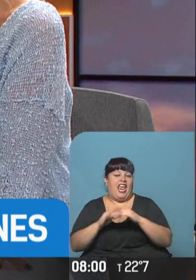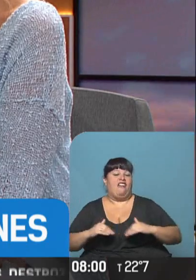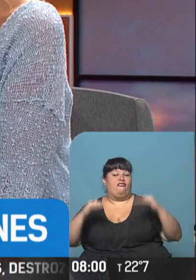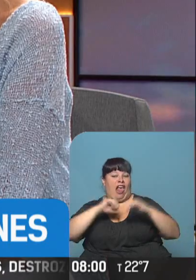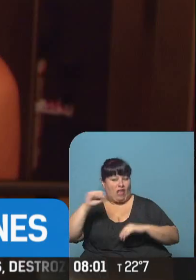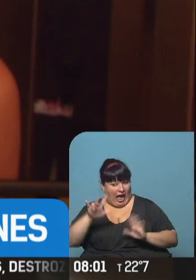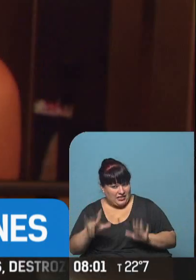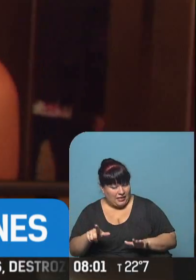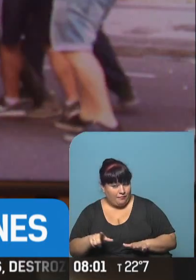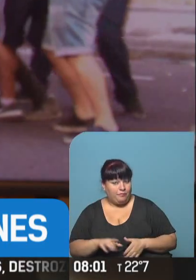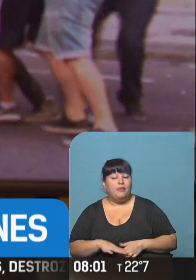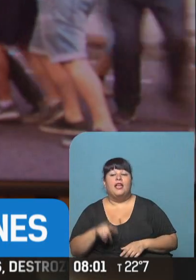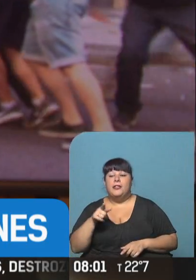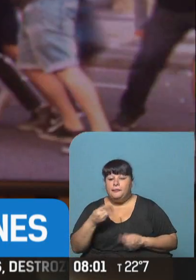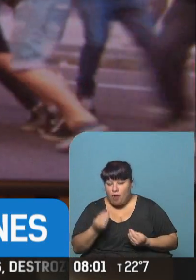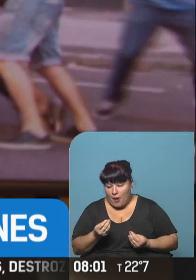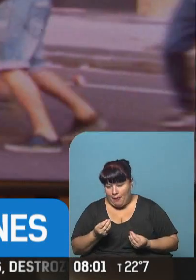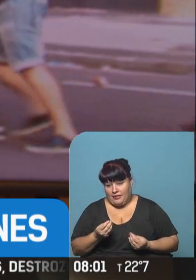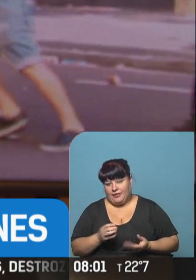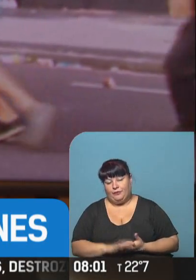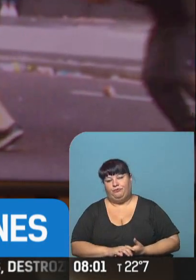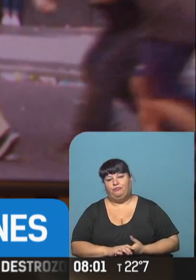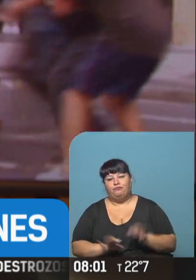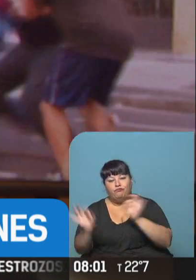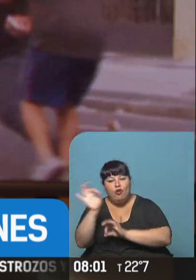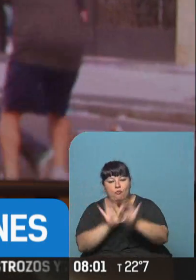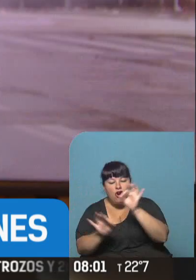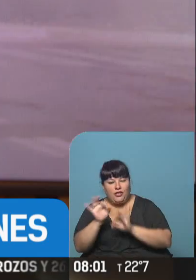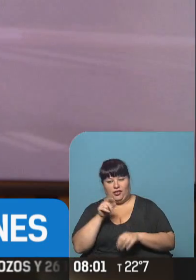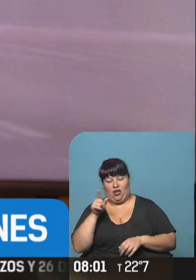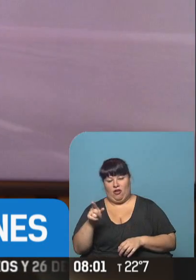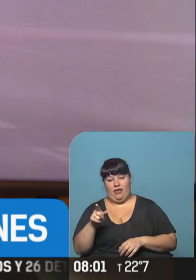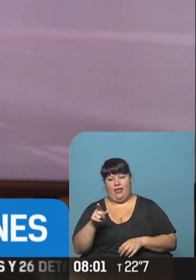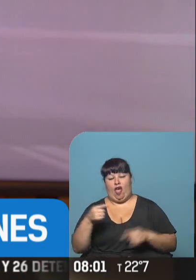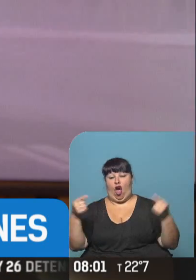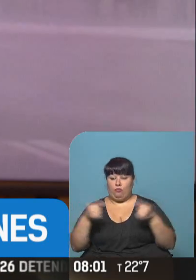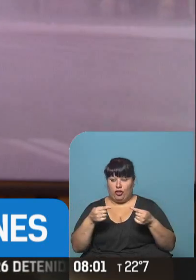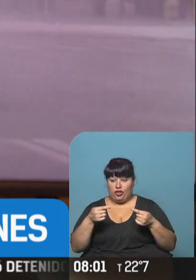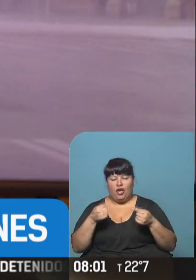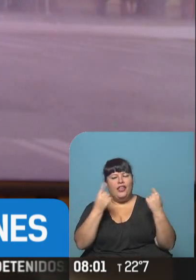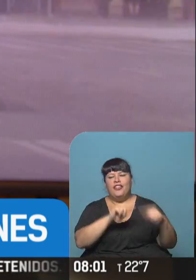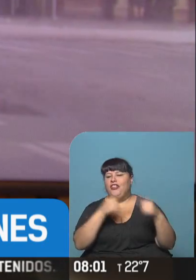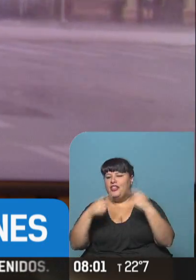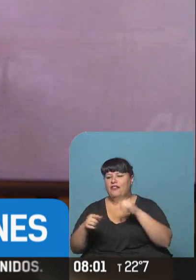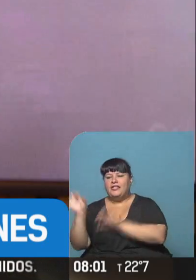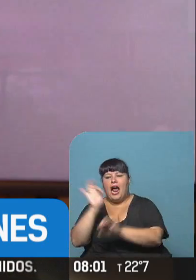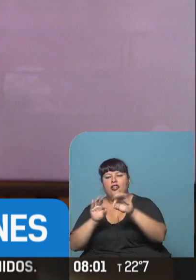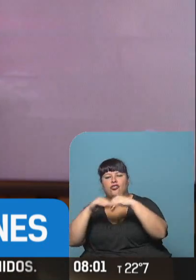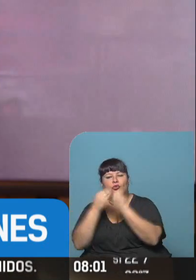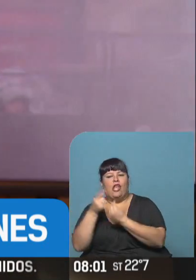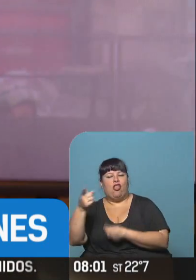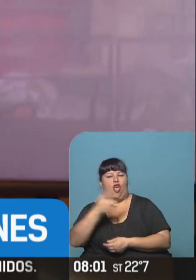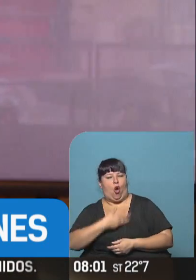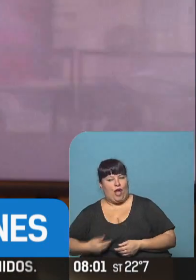Claro. ¿Pasa por ahí? Pasa que la ecuación que hace la oposición es diferente al resultado que le